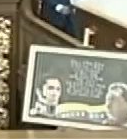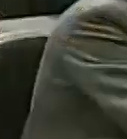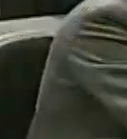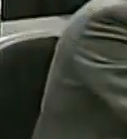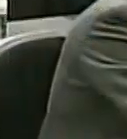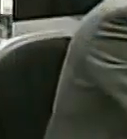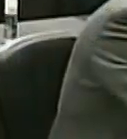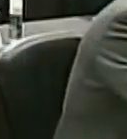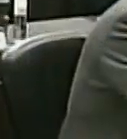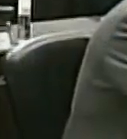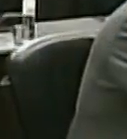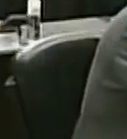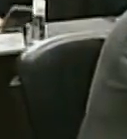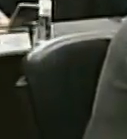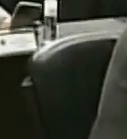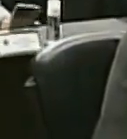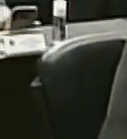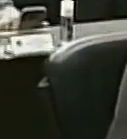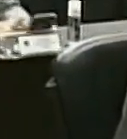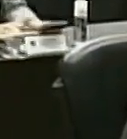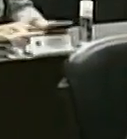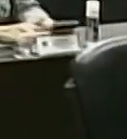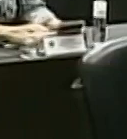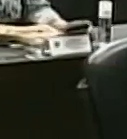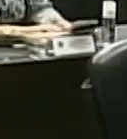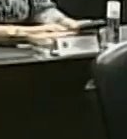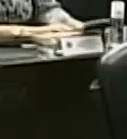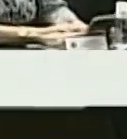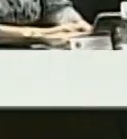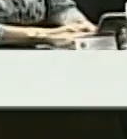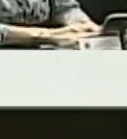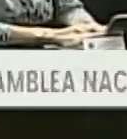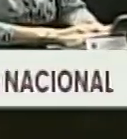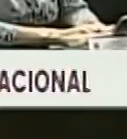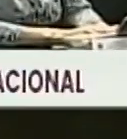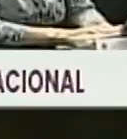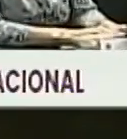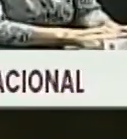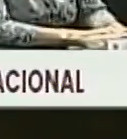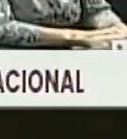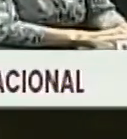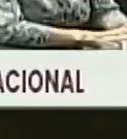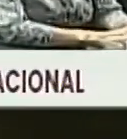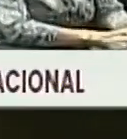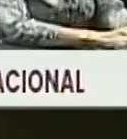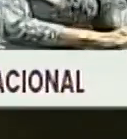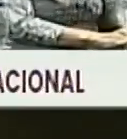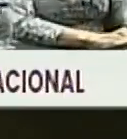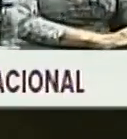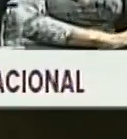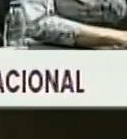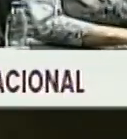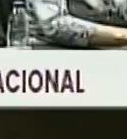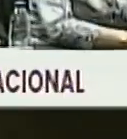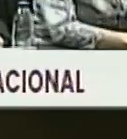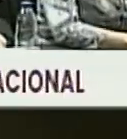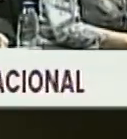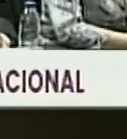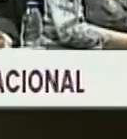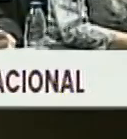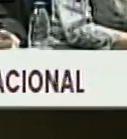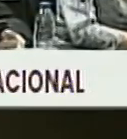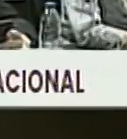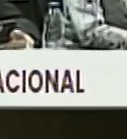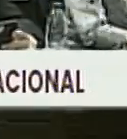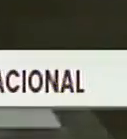Parlamento Nacional para deliberar acerca de las personas que reúnen las condiciones como elegibles a ser